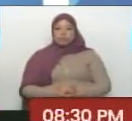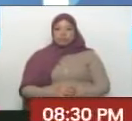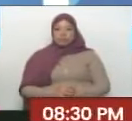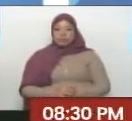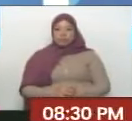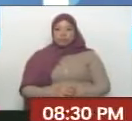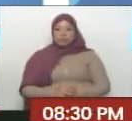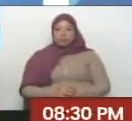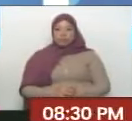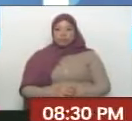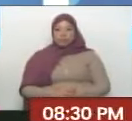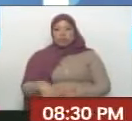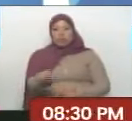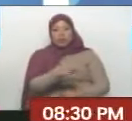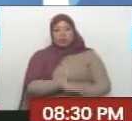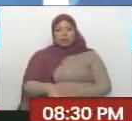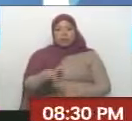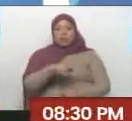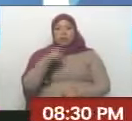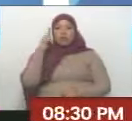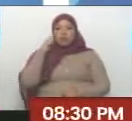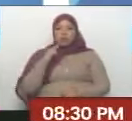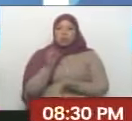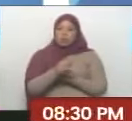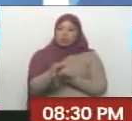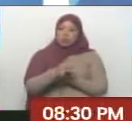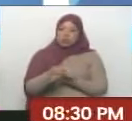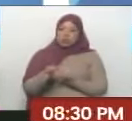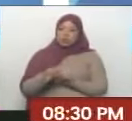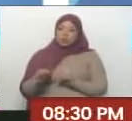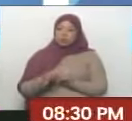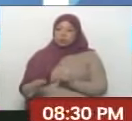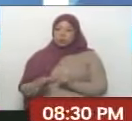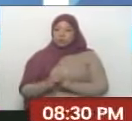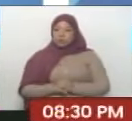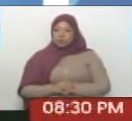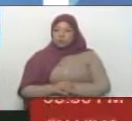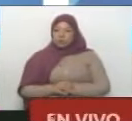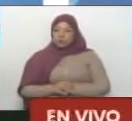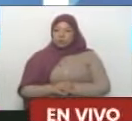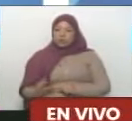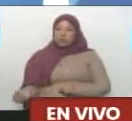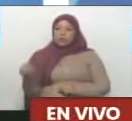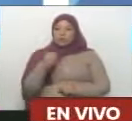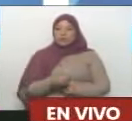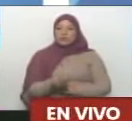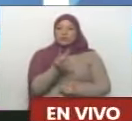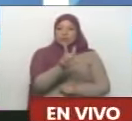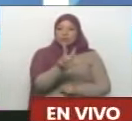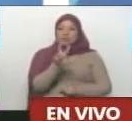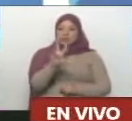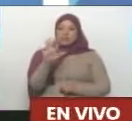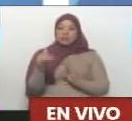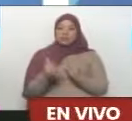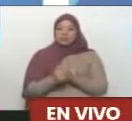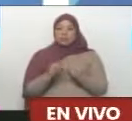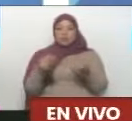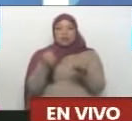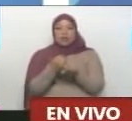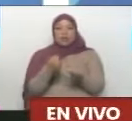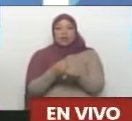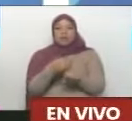Aunque hay muchas más plazas Bolívar que en los municipios. Por lo menos en los 335, arrancandito,